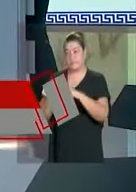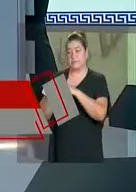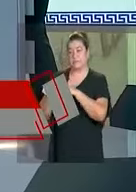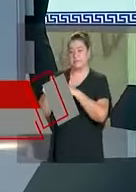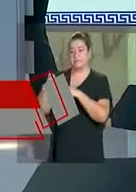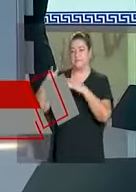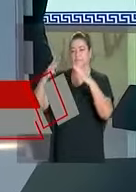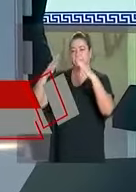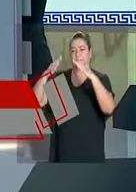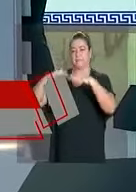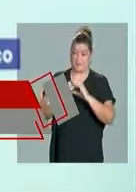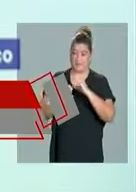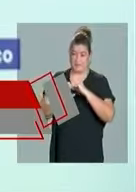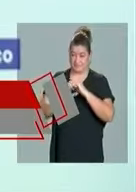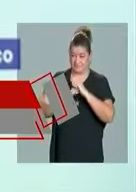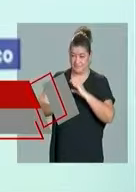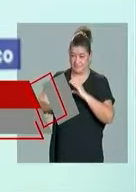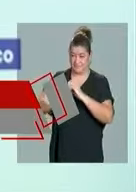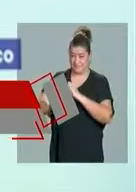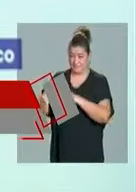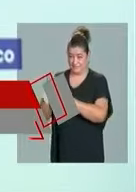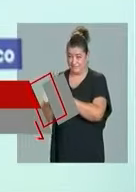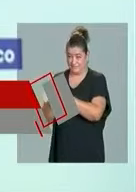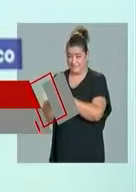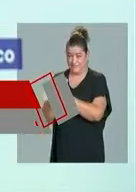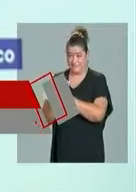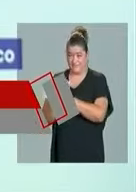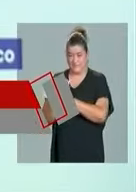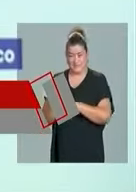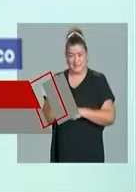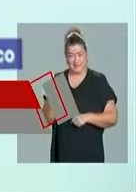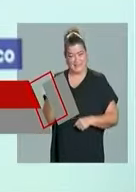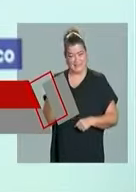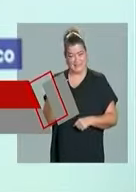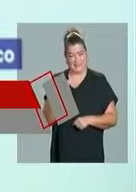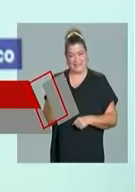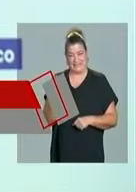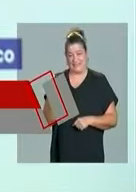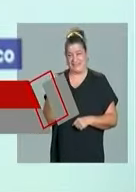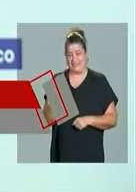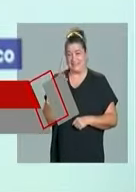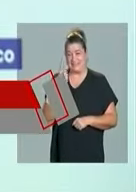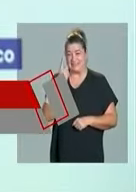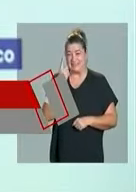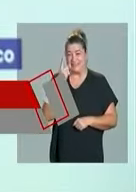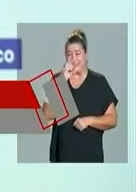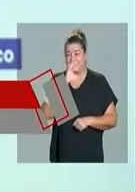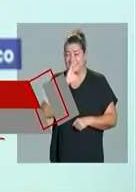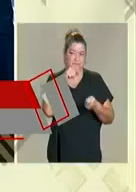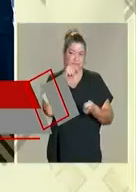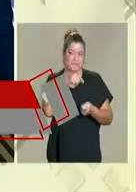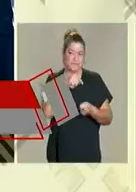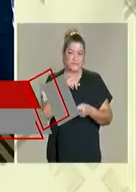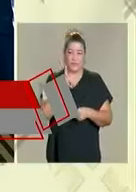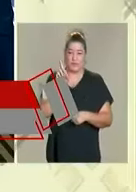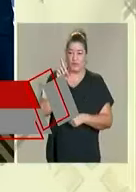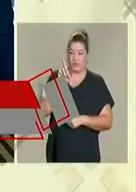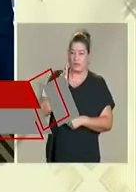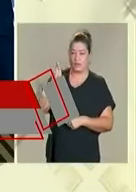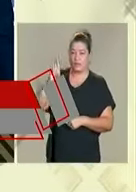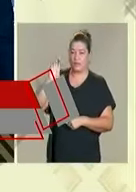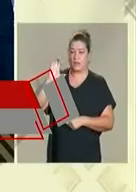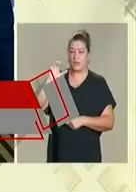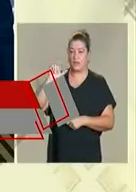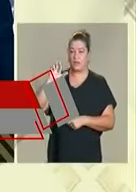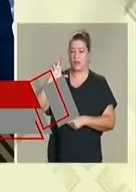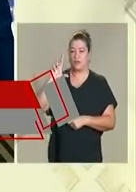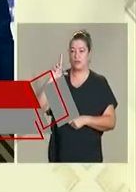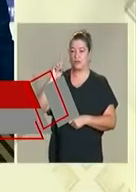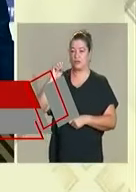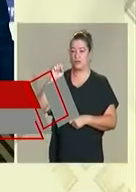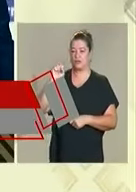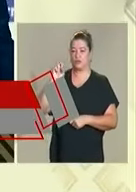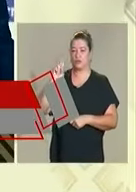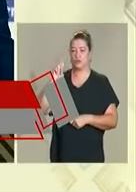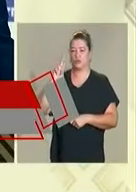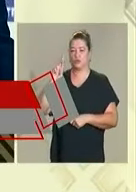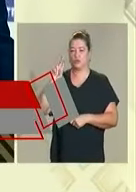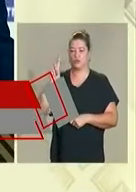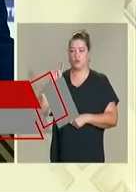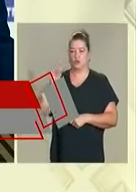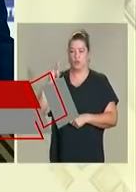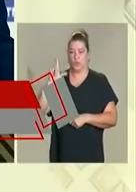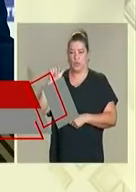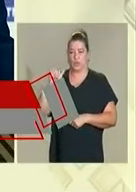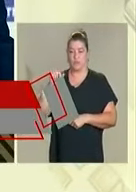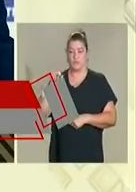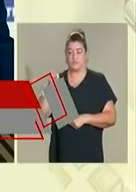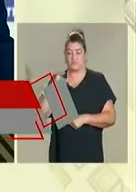los comentarios posteriores al debate. Creo que los candidatos quedaron tranquilos, quedaron conformes, es lo que he